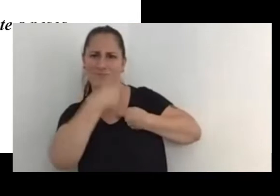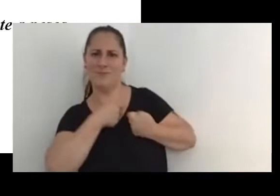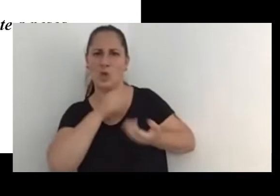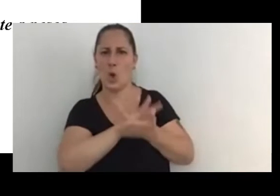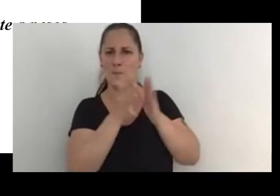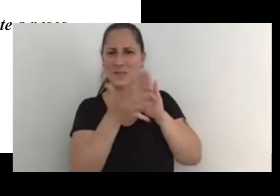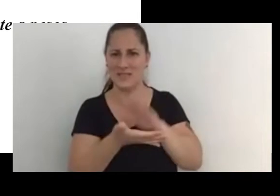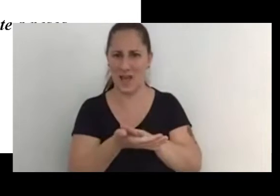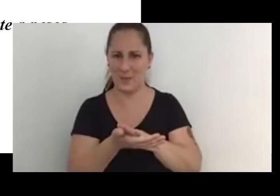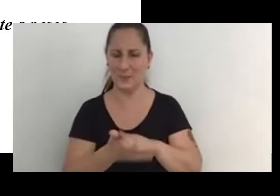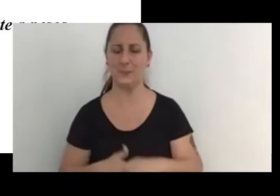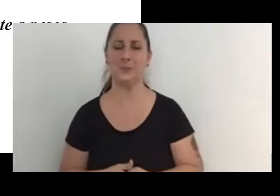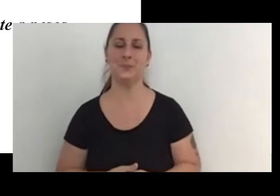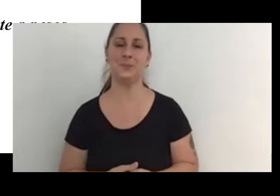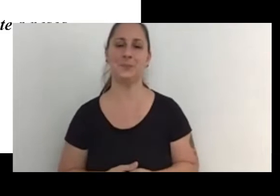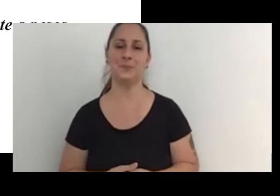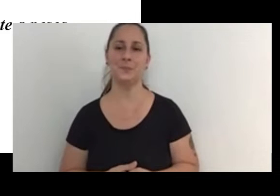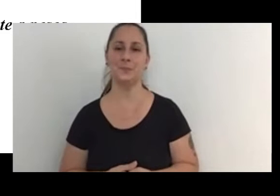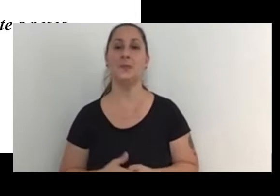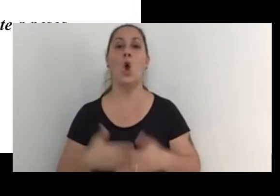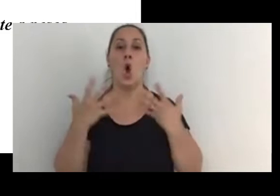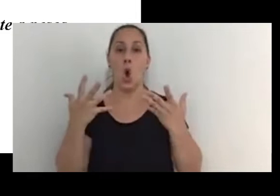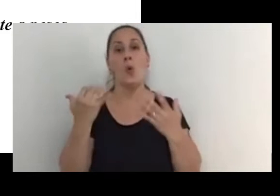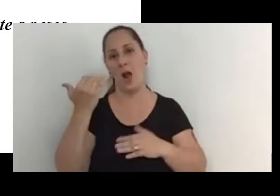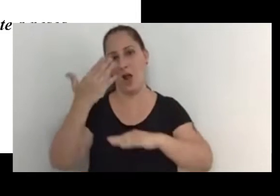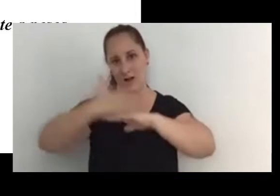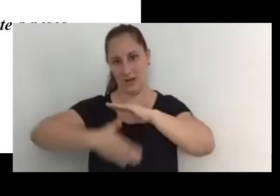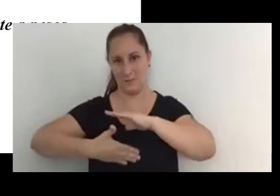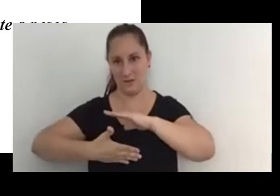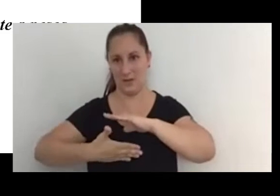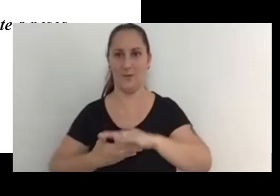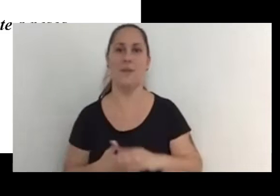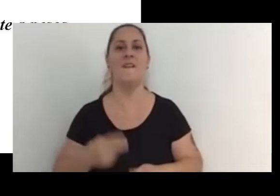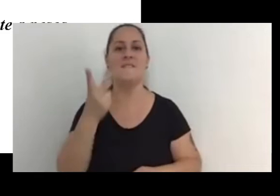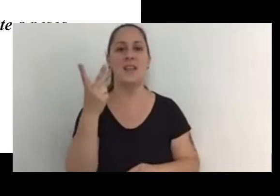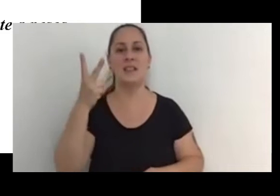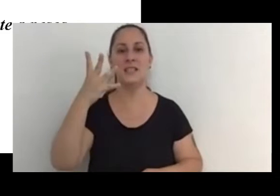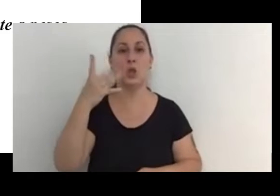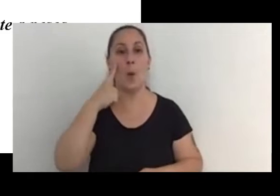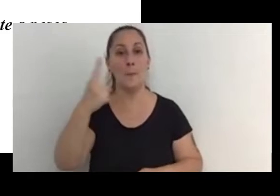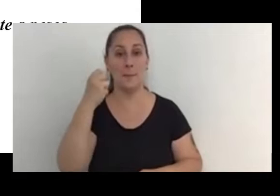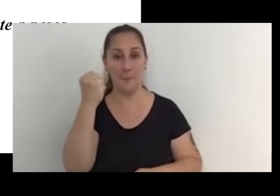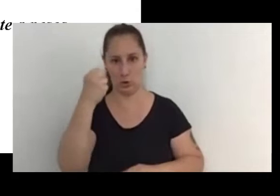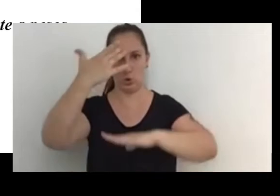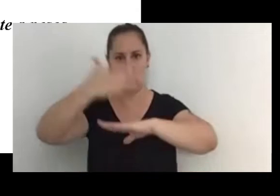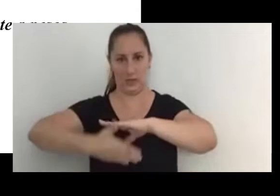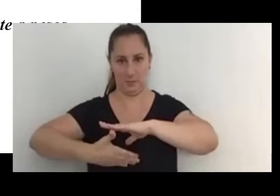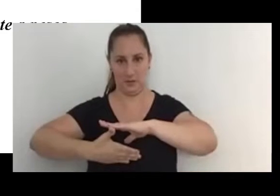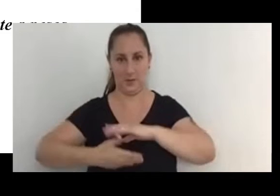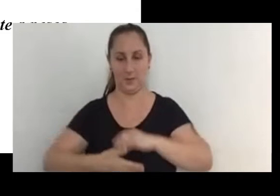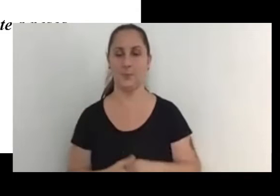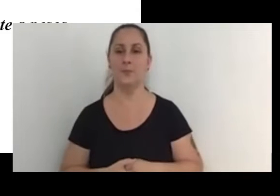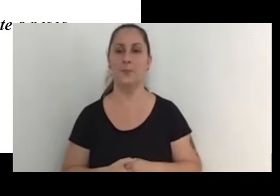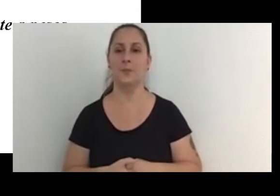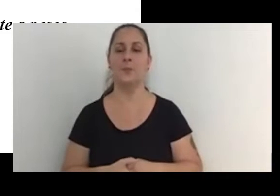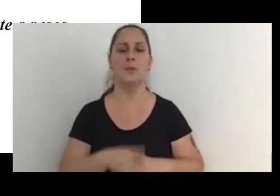Por supuesto que esto tiene un límite. El límite es 25.000 pesos. No puedo, en la sumatoria,